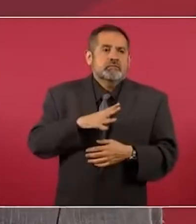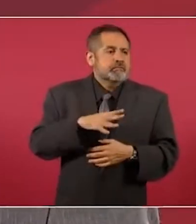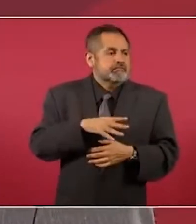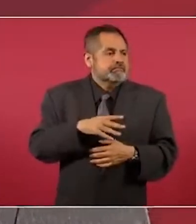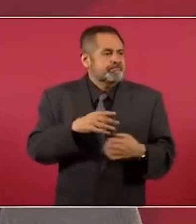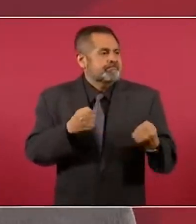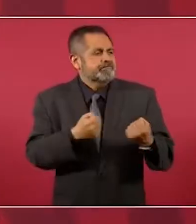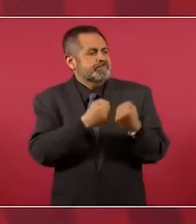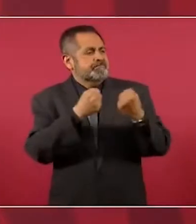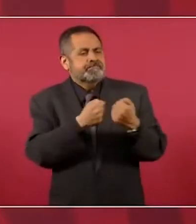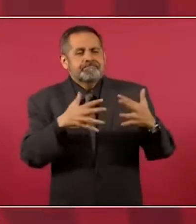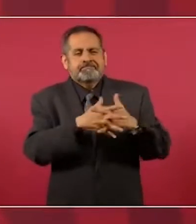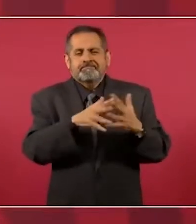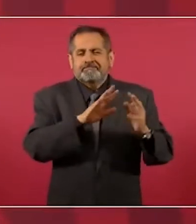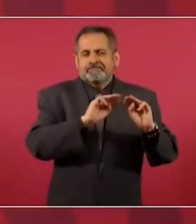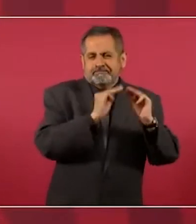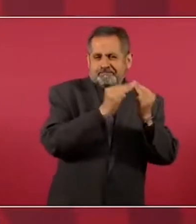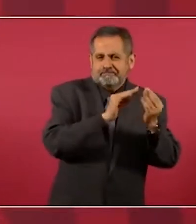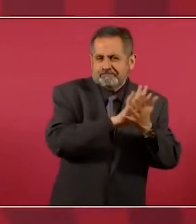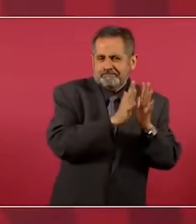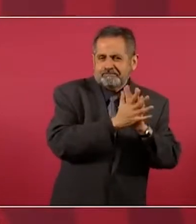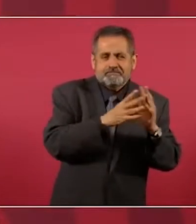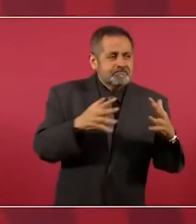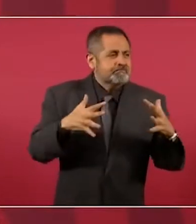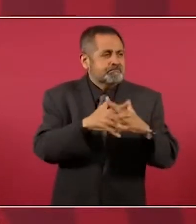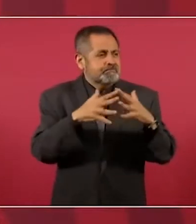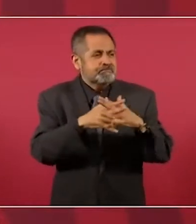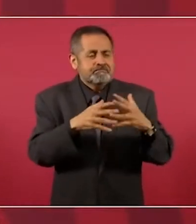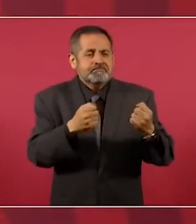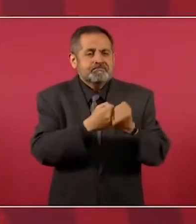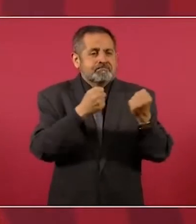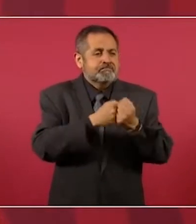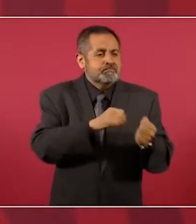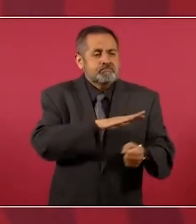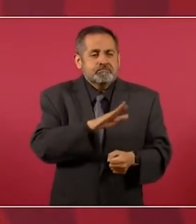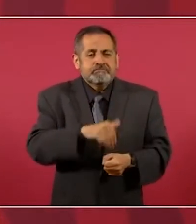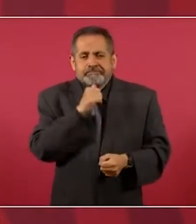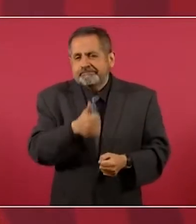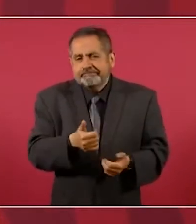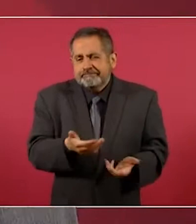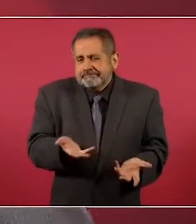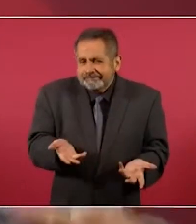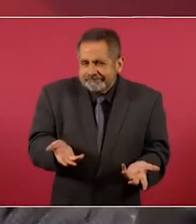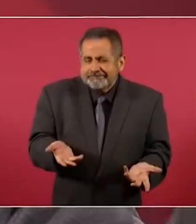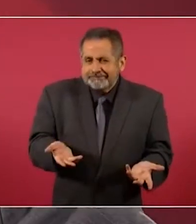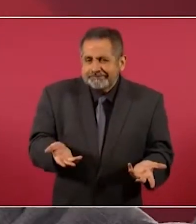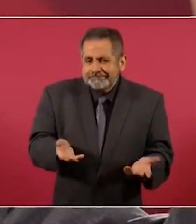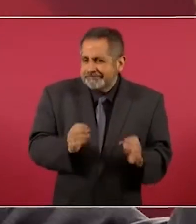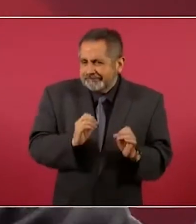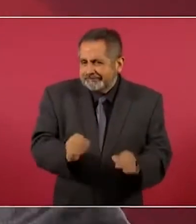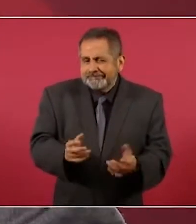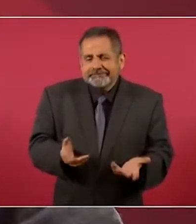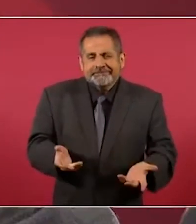no